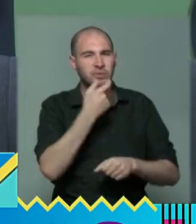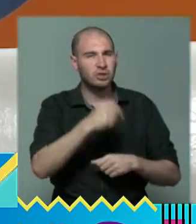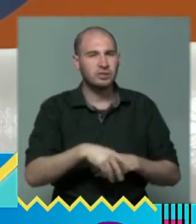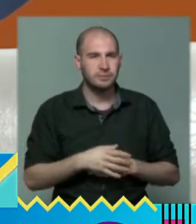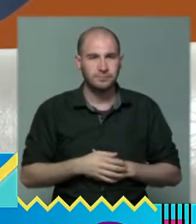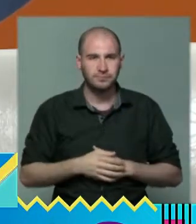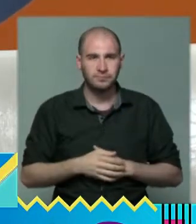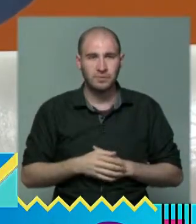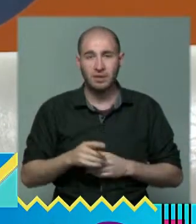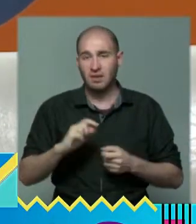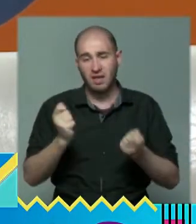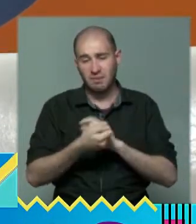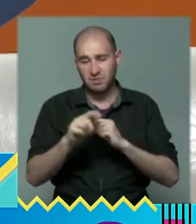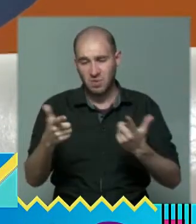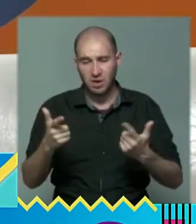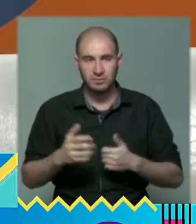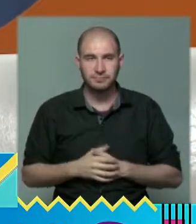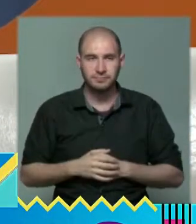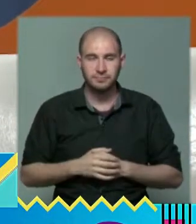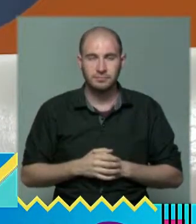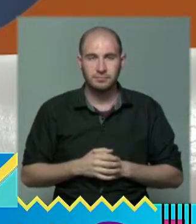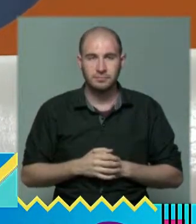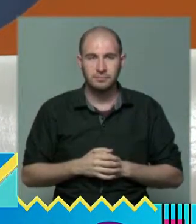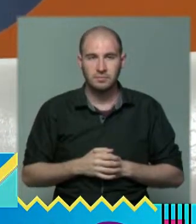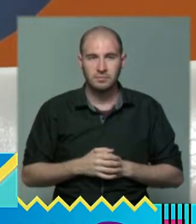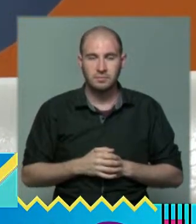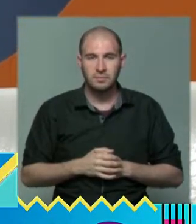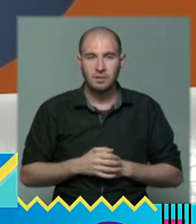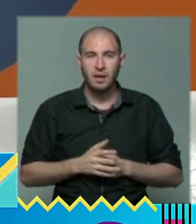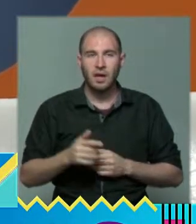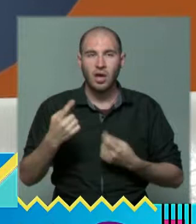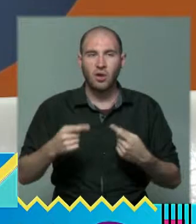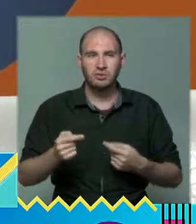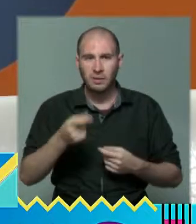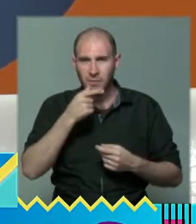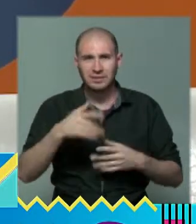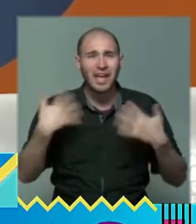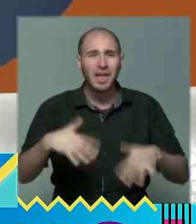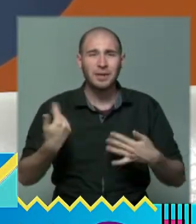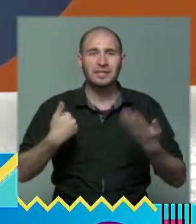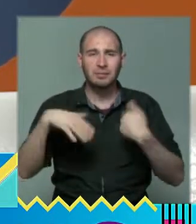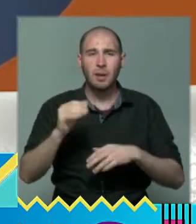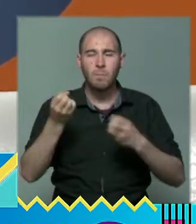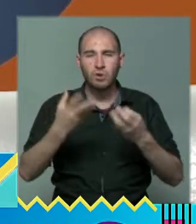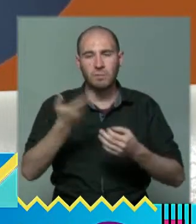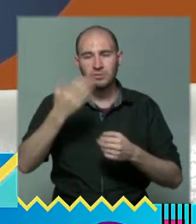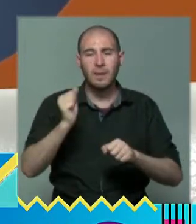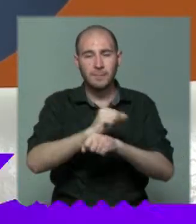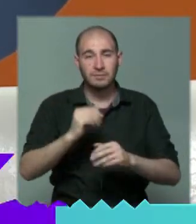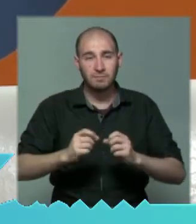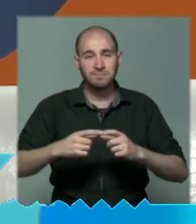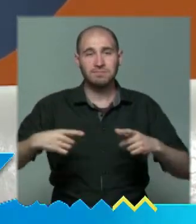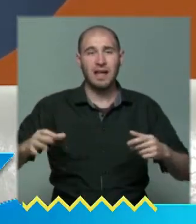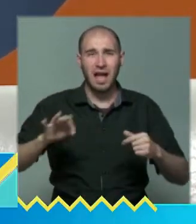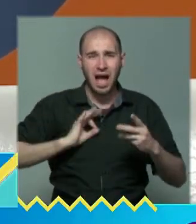por hoy? No ha cambiado nada y creo que está cada vez en una situación de mayor emergencia porque sigue aumentando la población penitenciaria, todos los